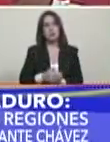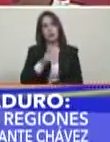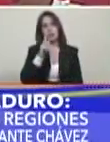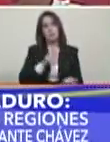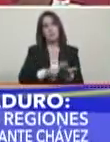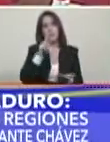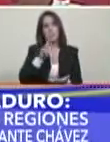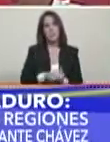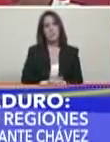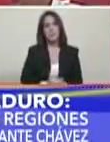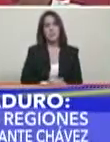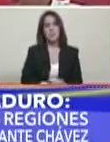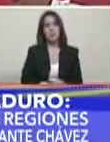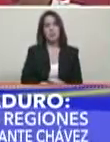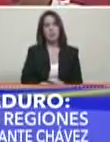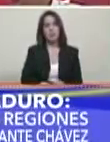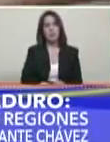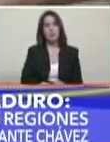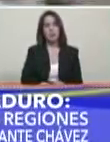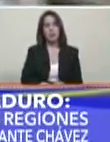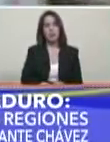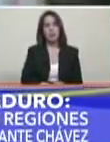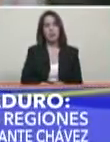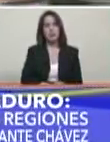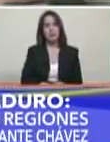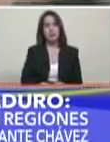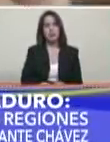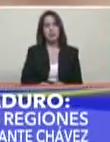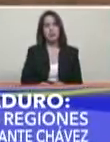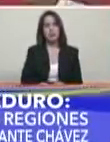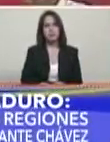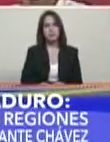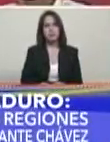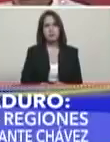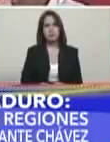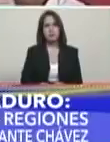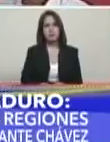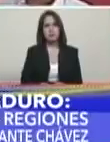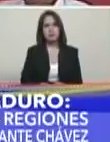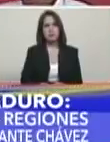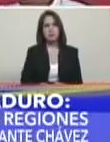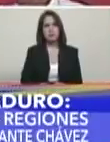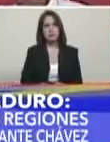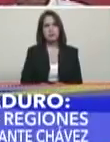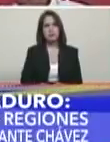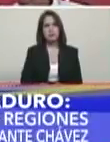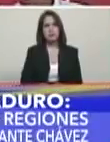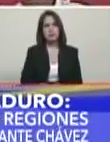Aprobado, aprobado, avanzar,